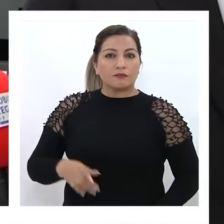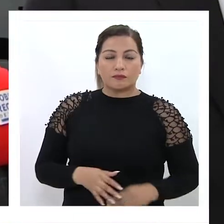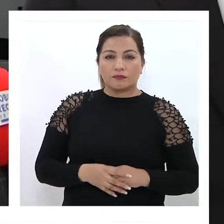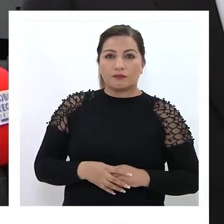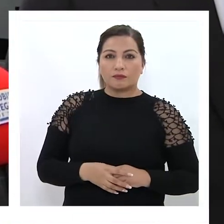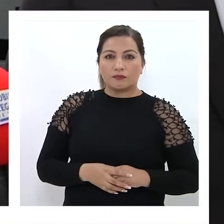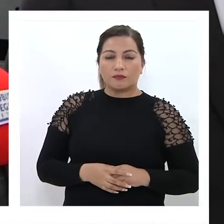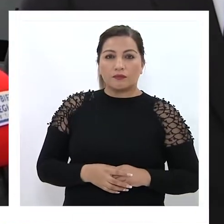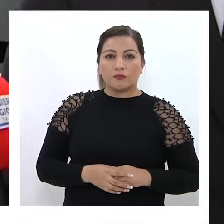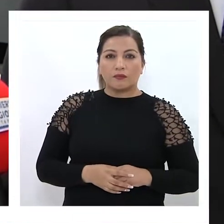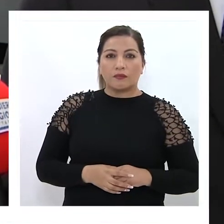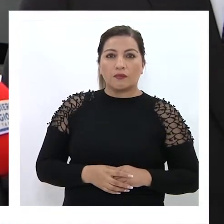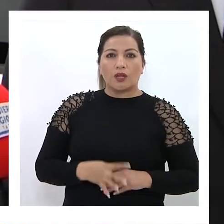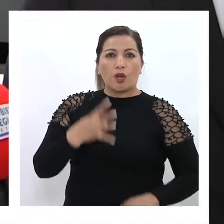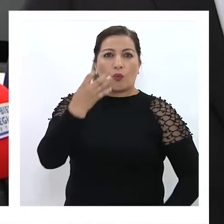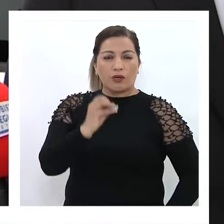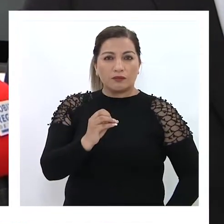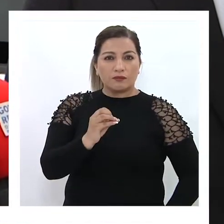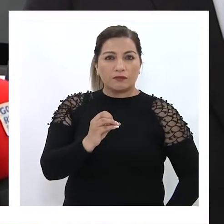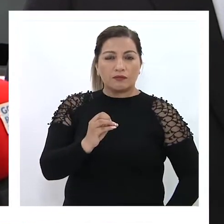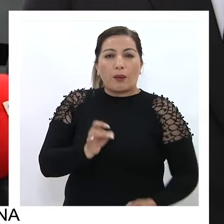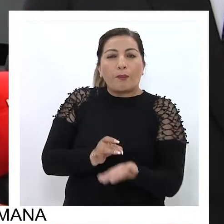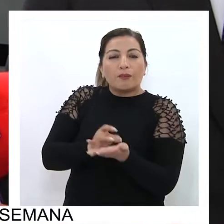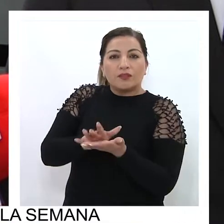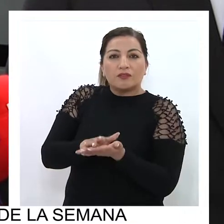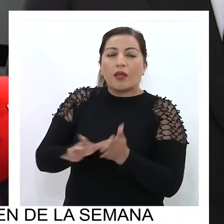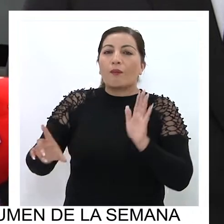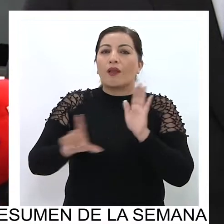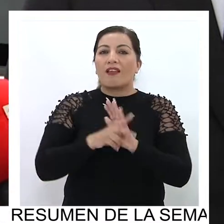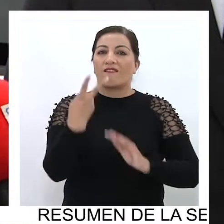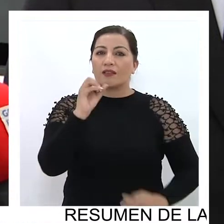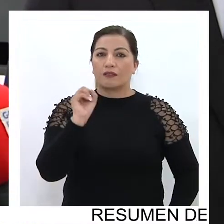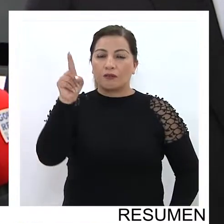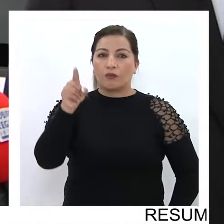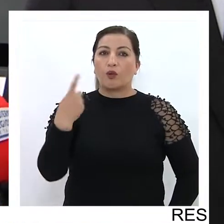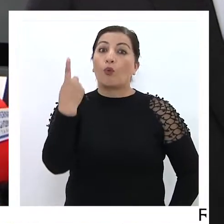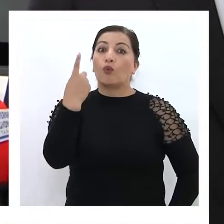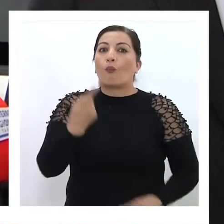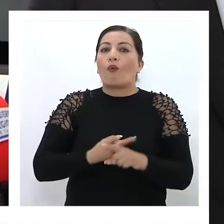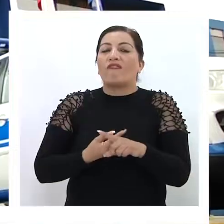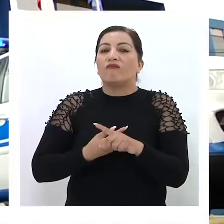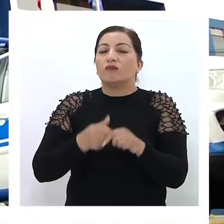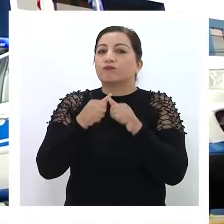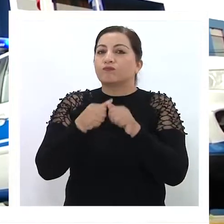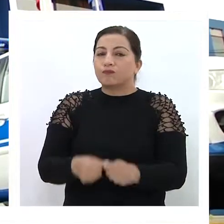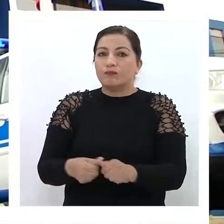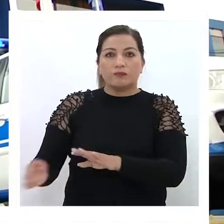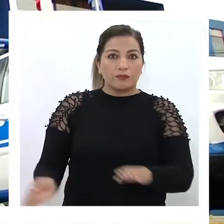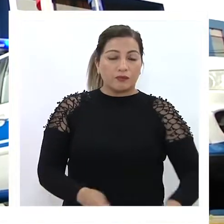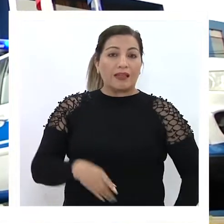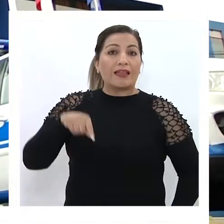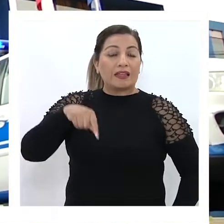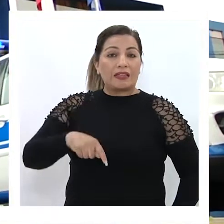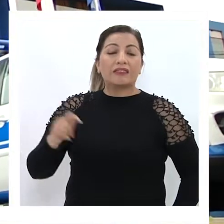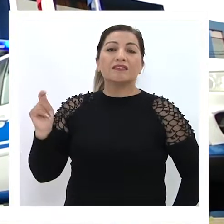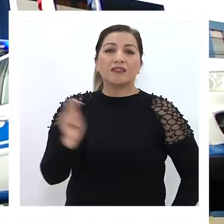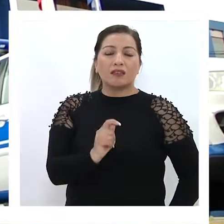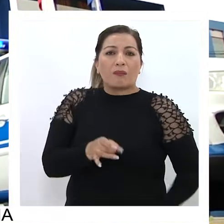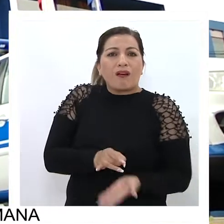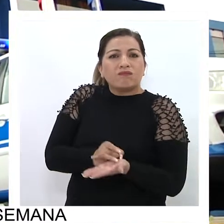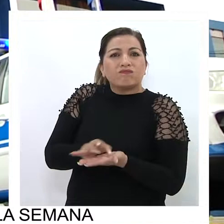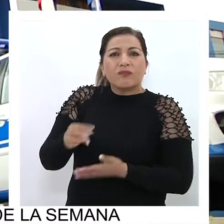y hay 40 expulsados por la ley 20.000 y uno por abuso sexual. Desde la región han sido